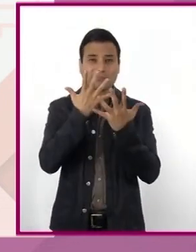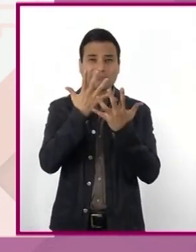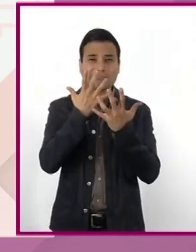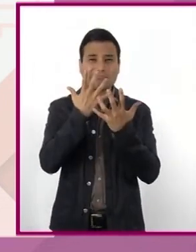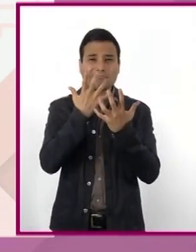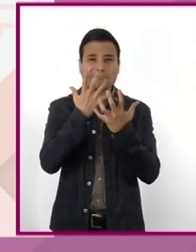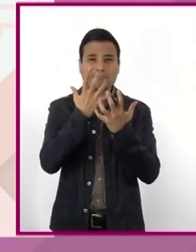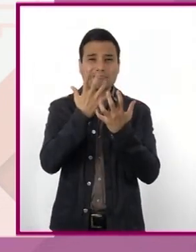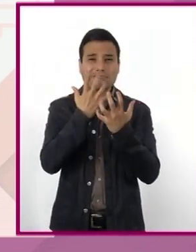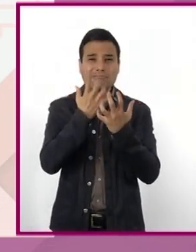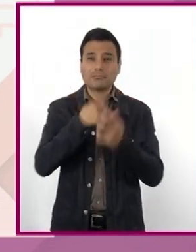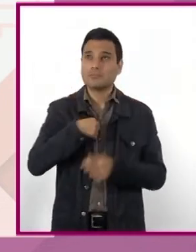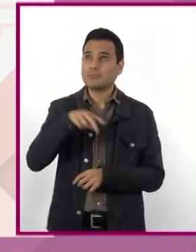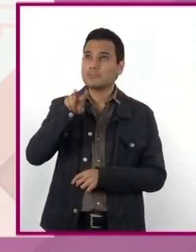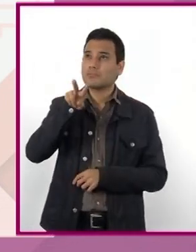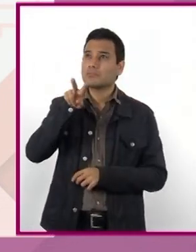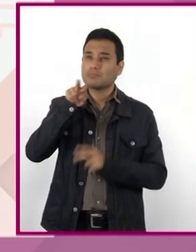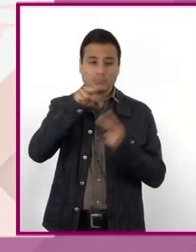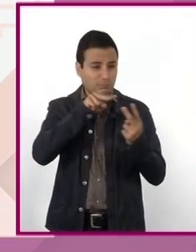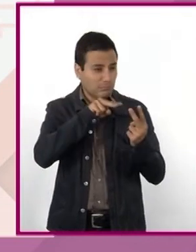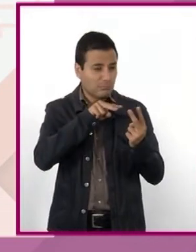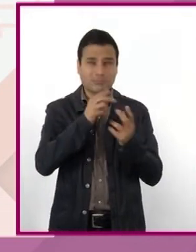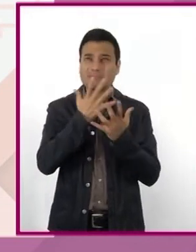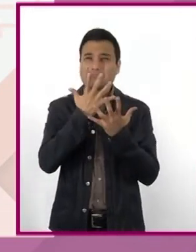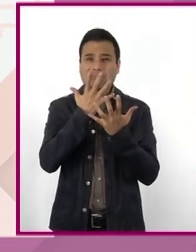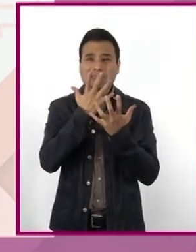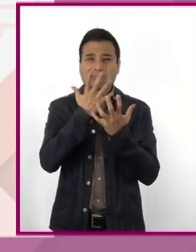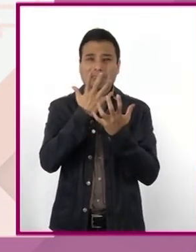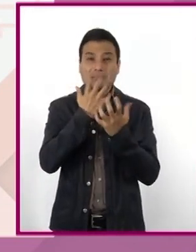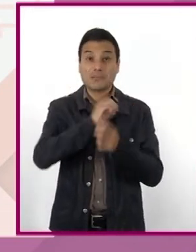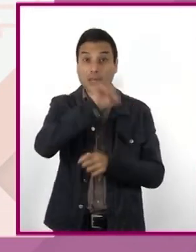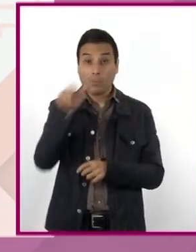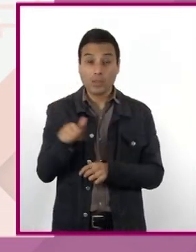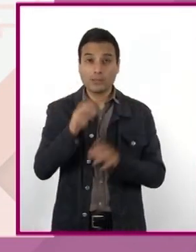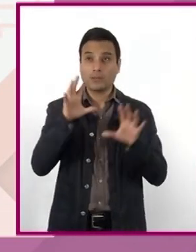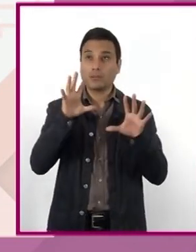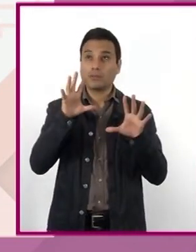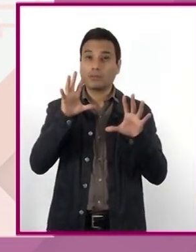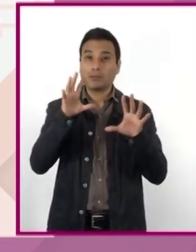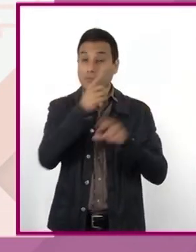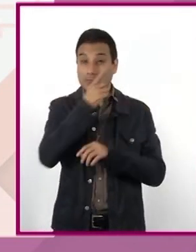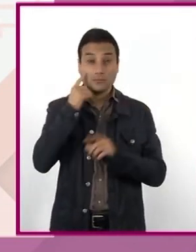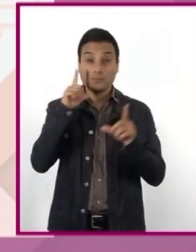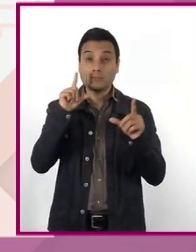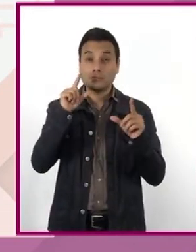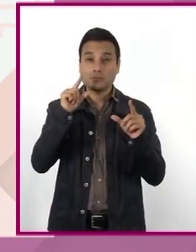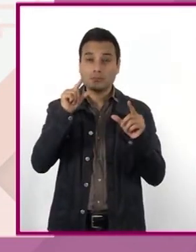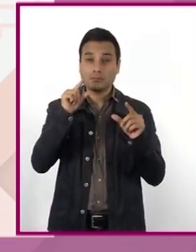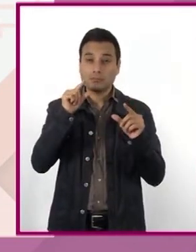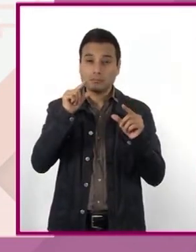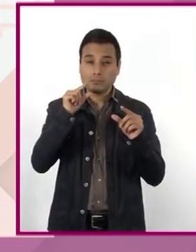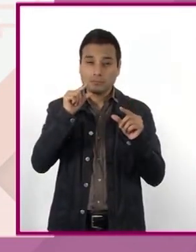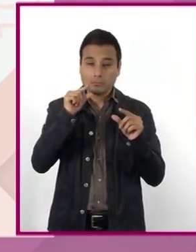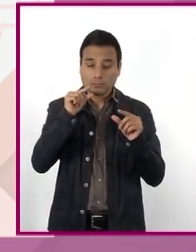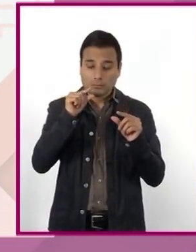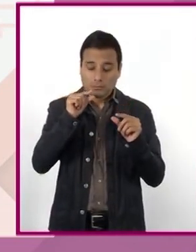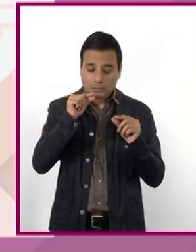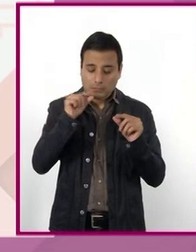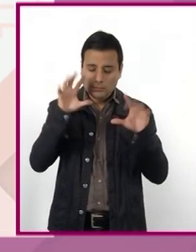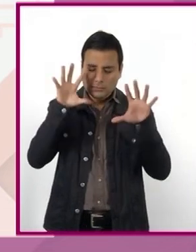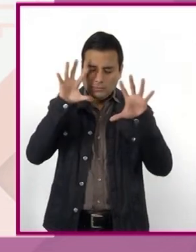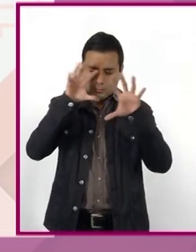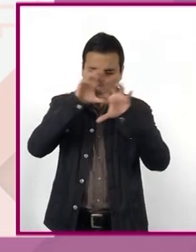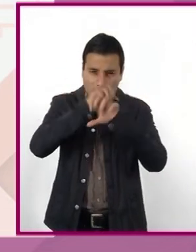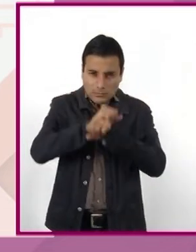demasiado, hasta que todo se volvió negro. Las últimas palabras que escuchó fueron: te voy a